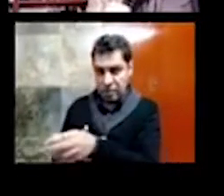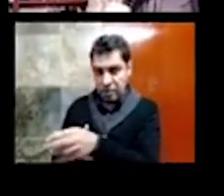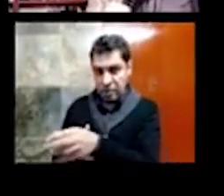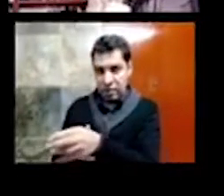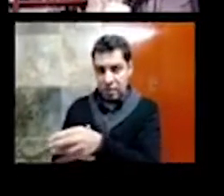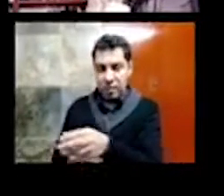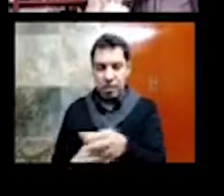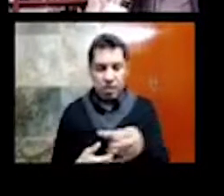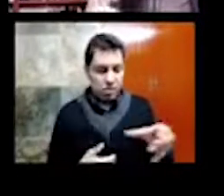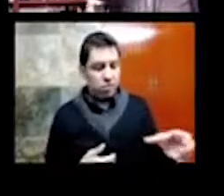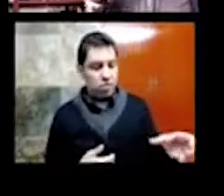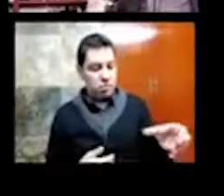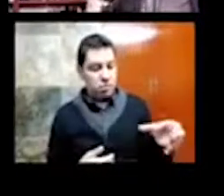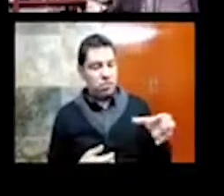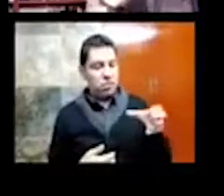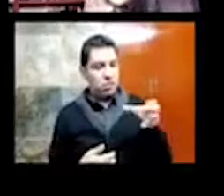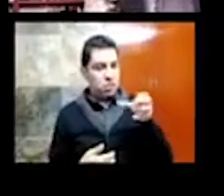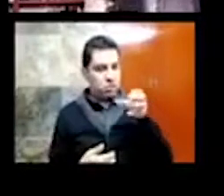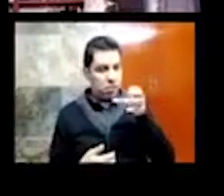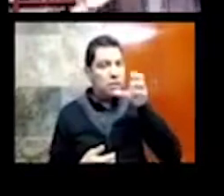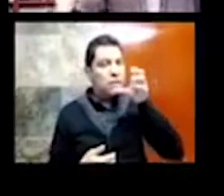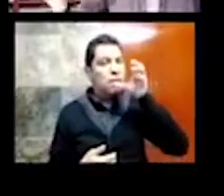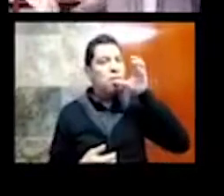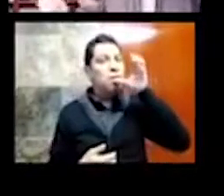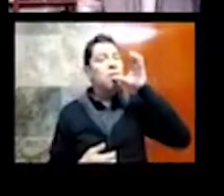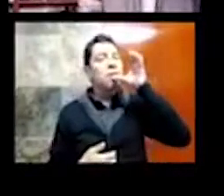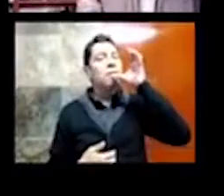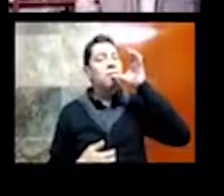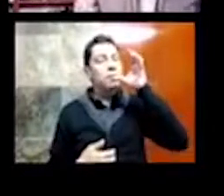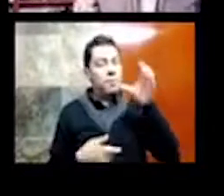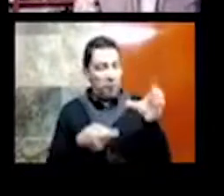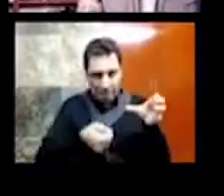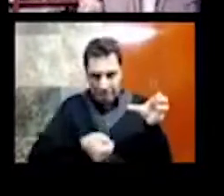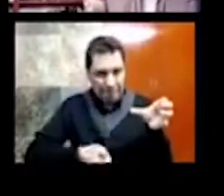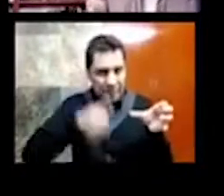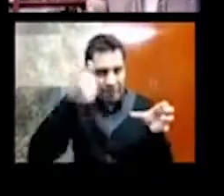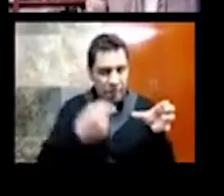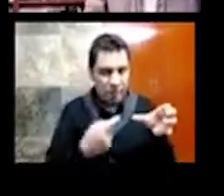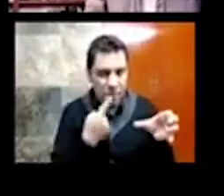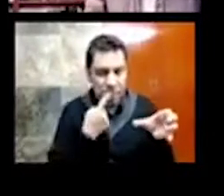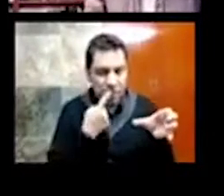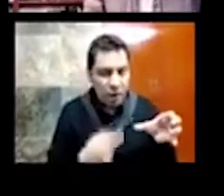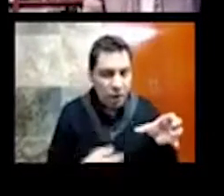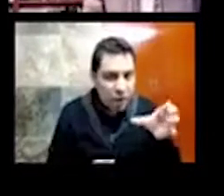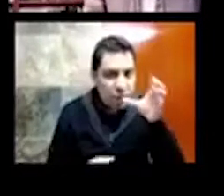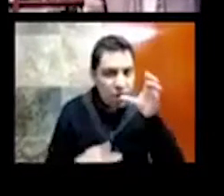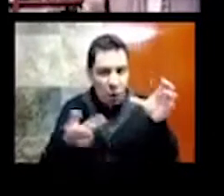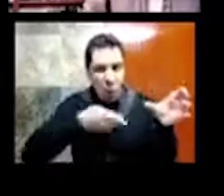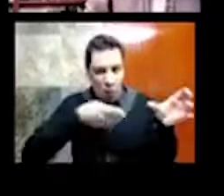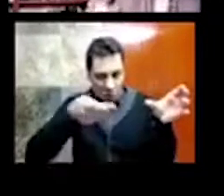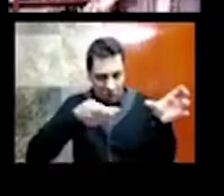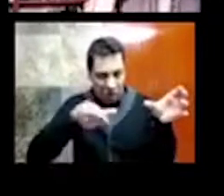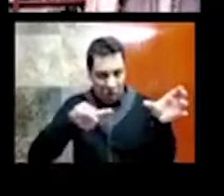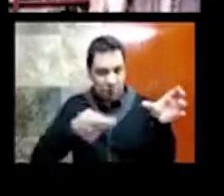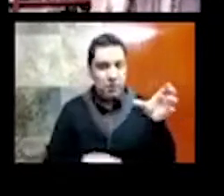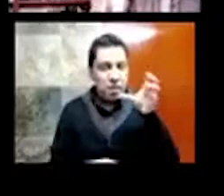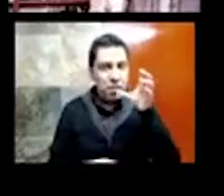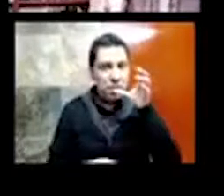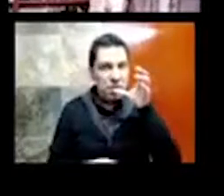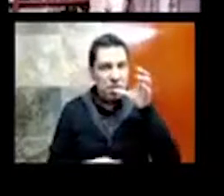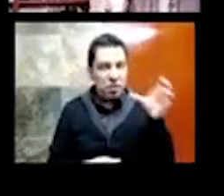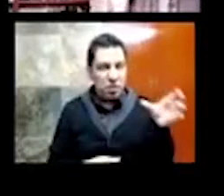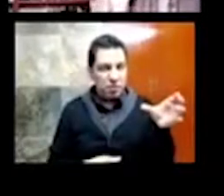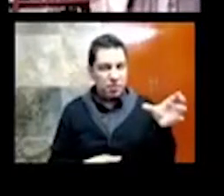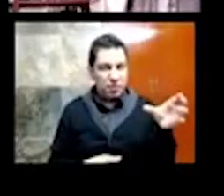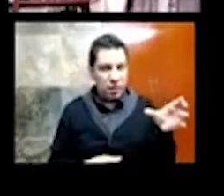Zeacatlipoca, y este lo bebe, y al ser pues primerizo en la ingesta del neutle,